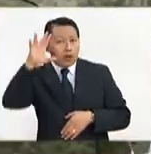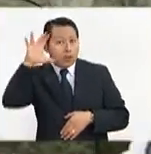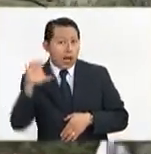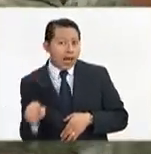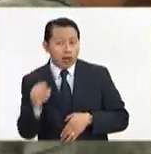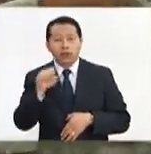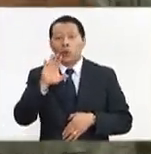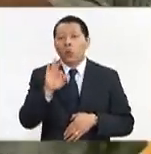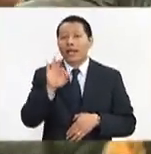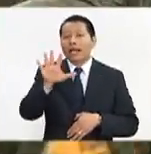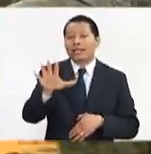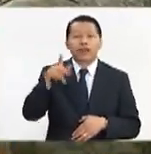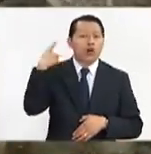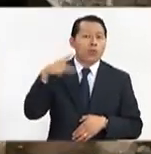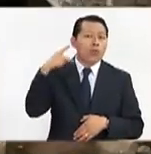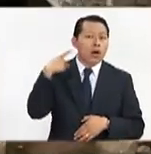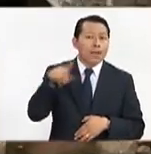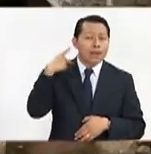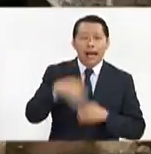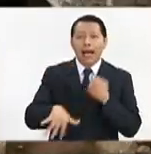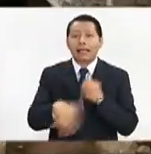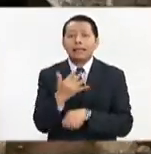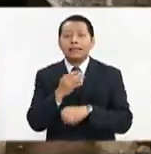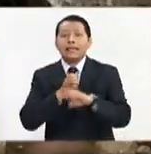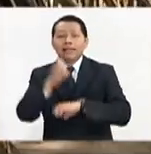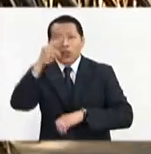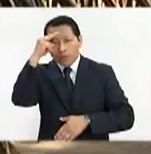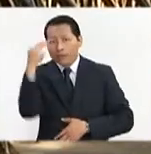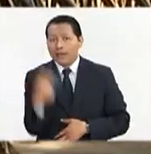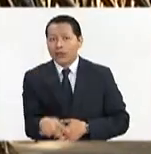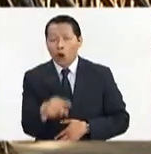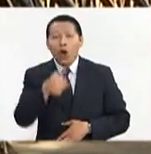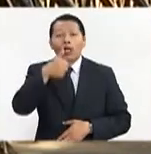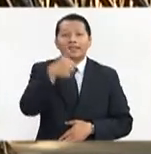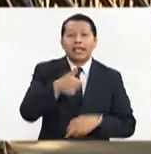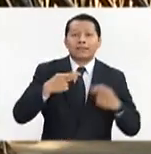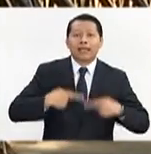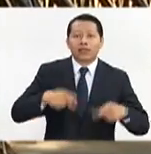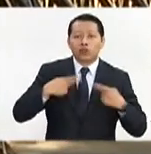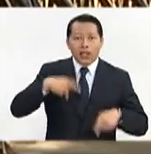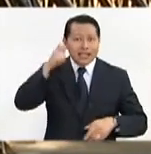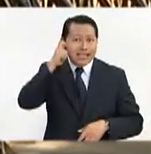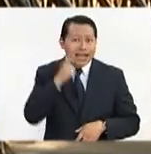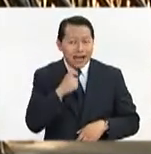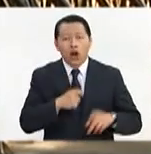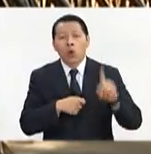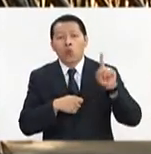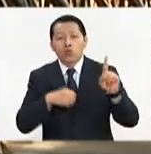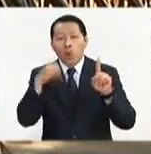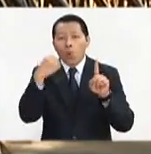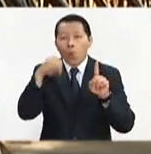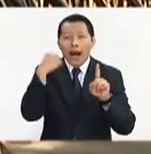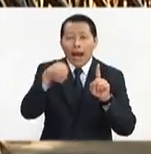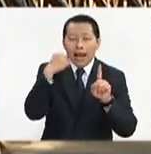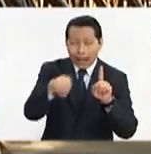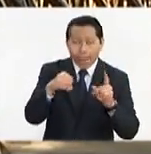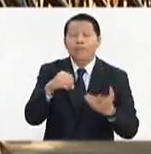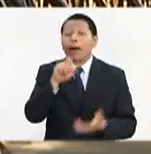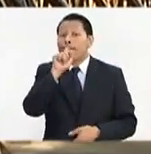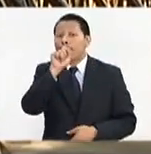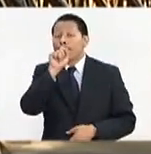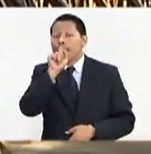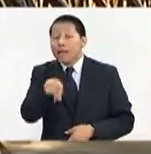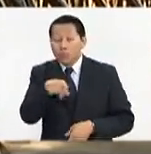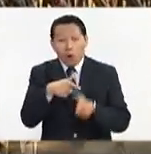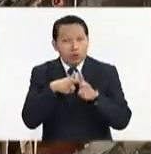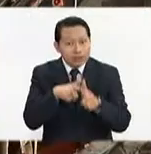Morelos, 45 en Puebla, 15 en el Estado de México, 6 en Guerrero y 1 en Oaxaca. Mientras tanto, continúan los